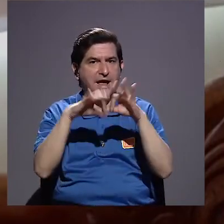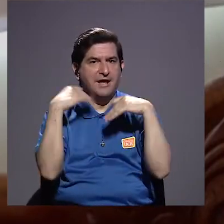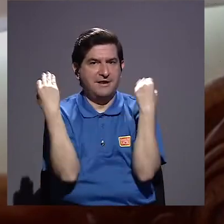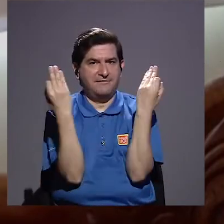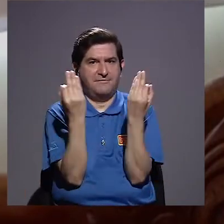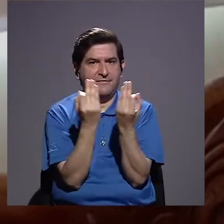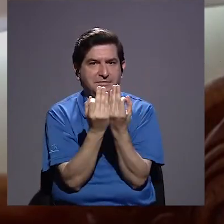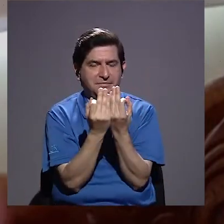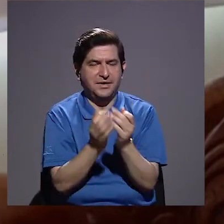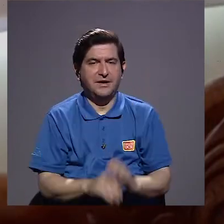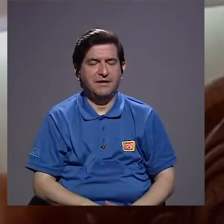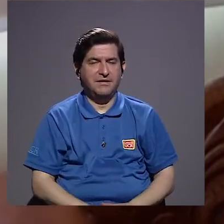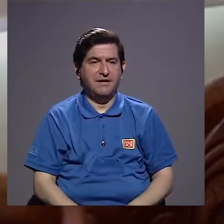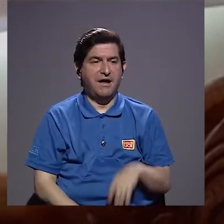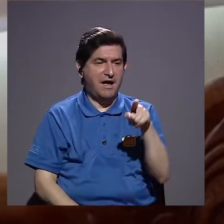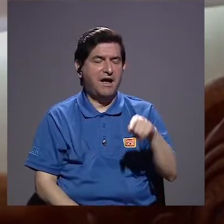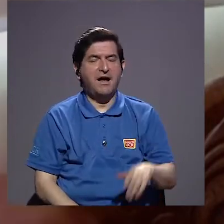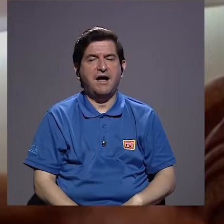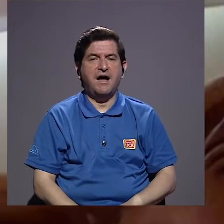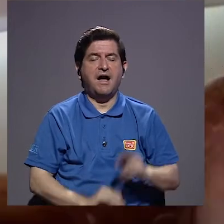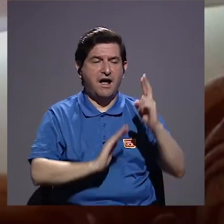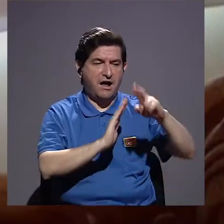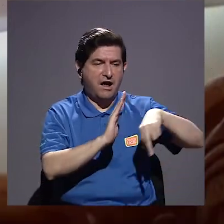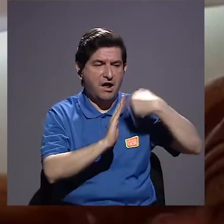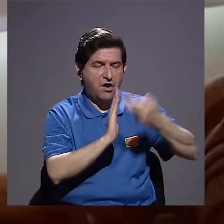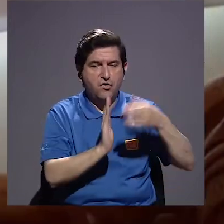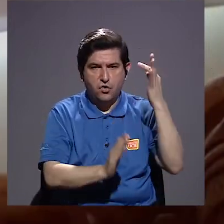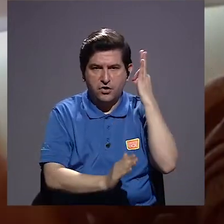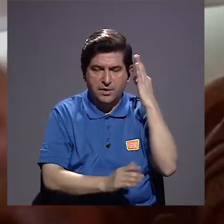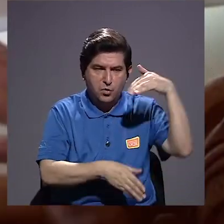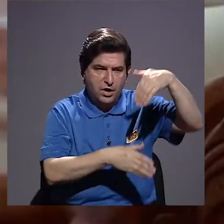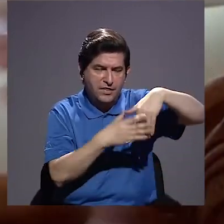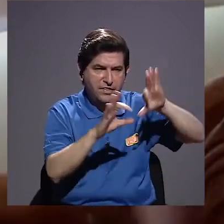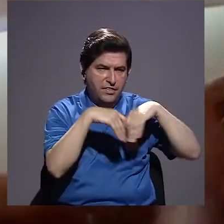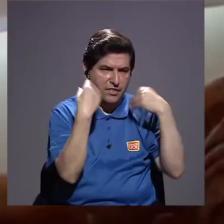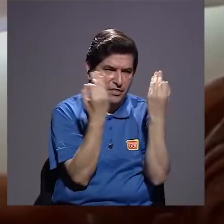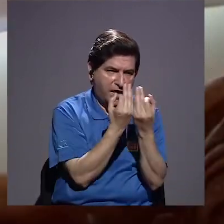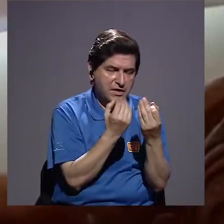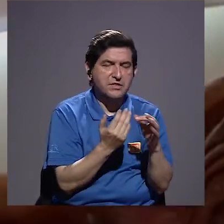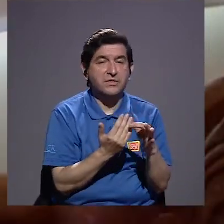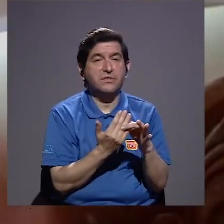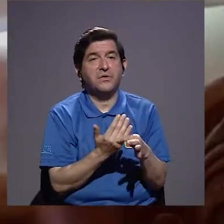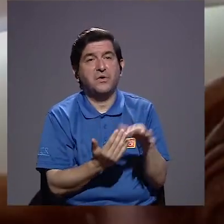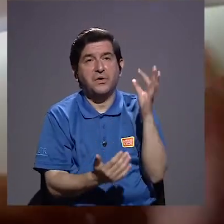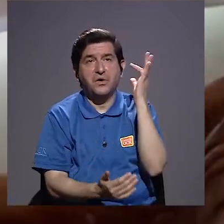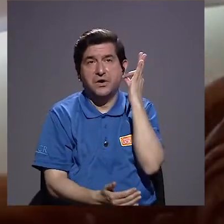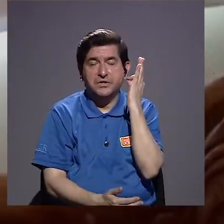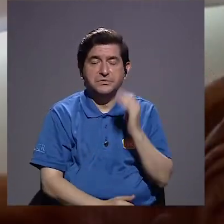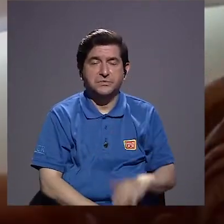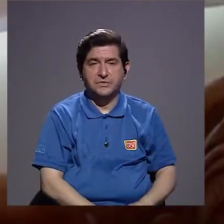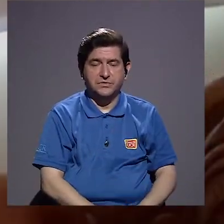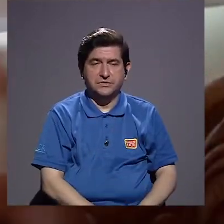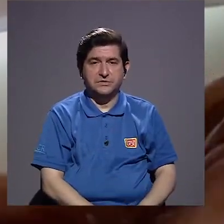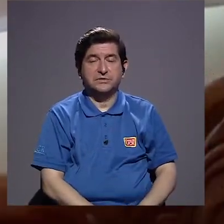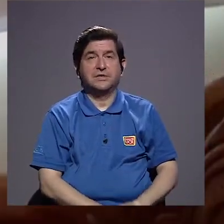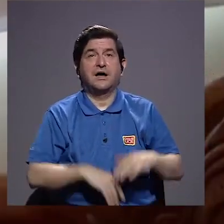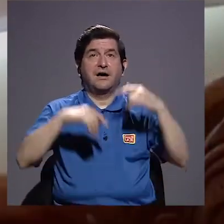con la familia, la posición de la mujer en la familia, la posición de la mujer como esposa, además las famosas